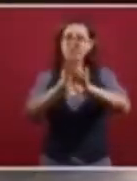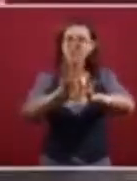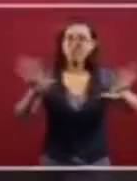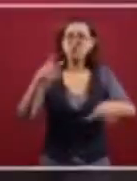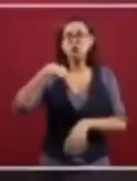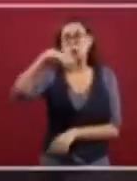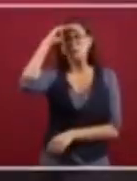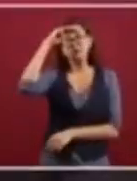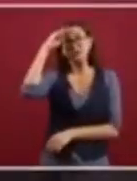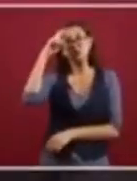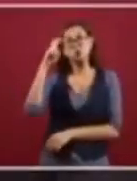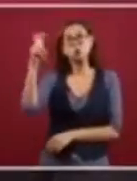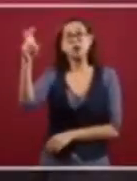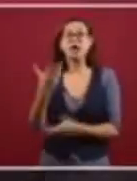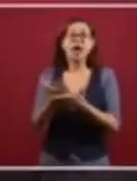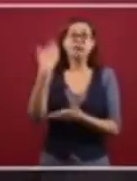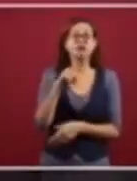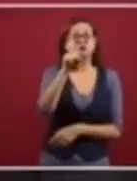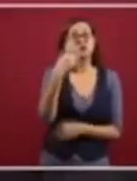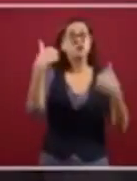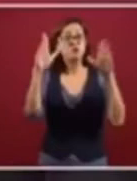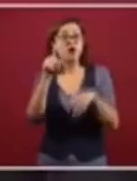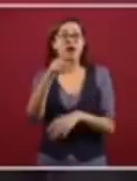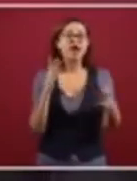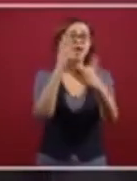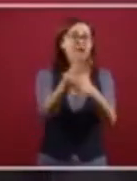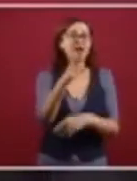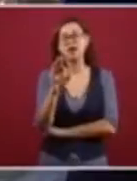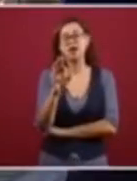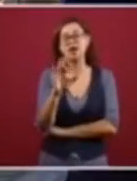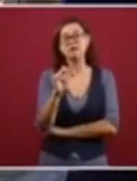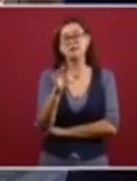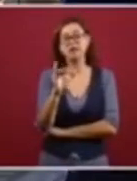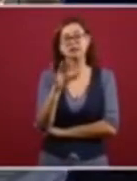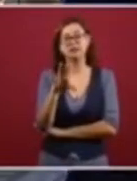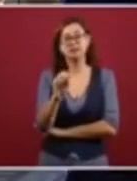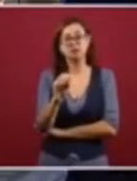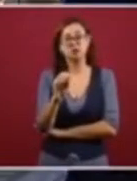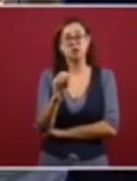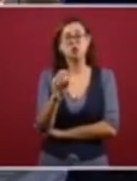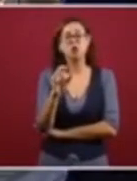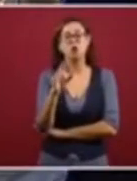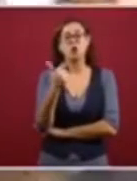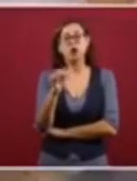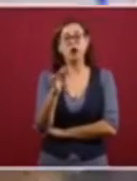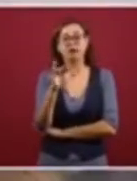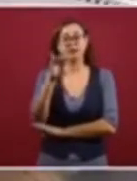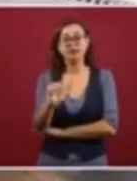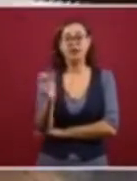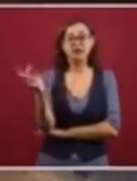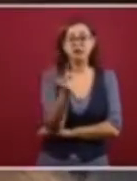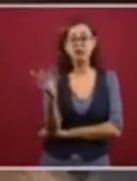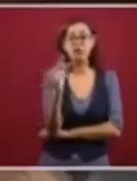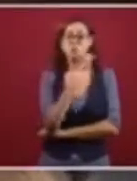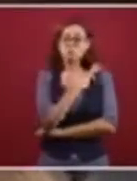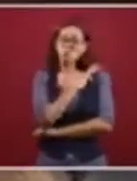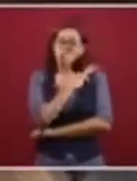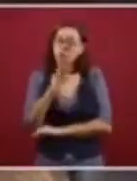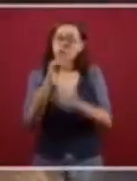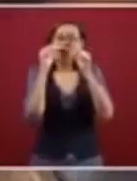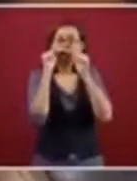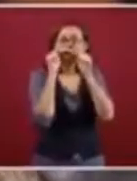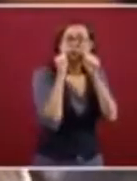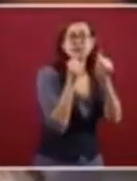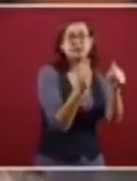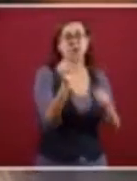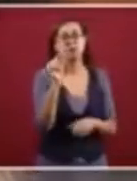soñar que el día que usted fue a Hidalgo, que usted y el gobernador podrían haber desviado un poquito hacia este